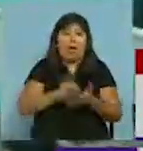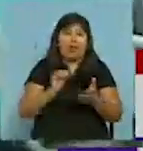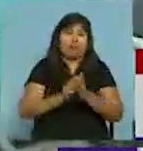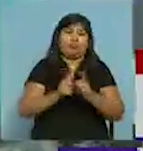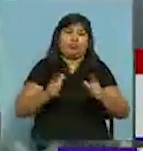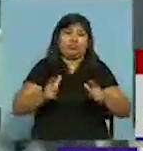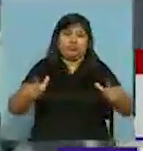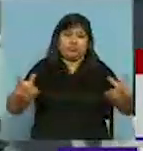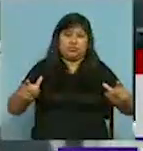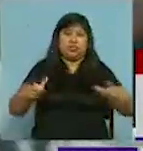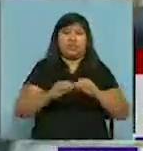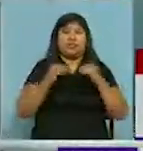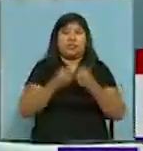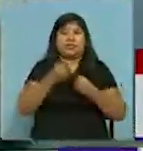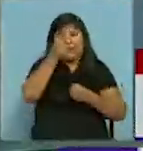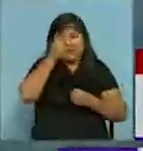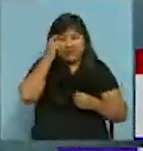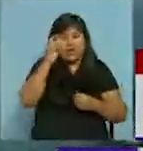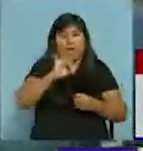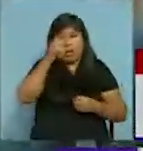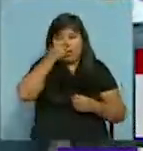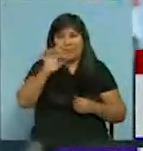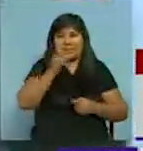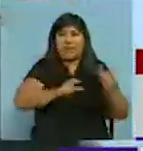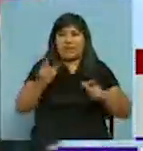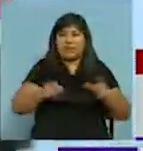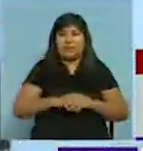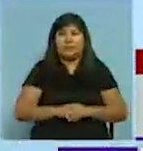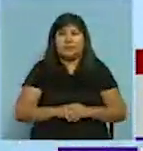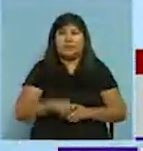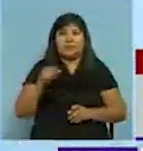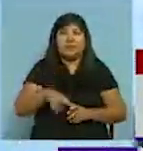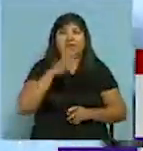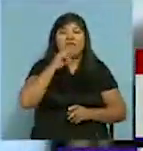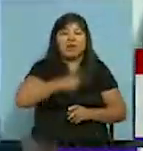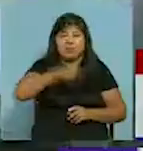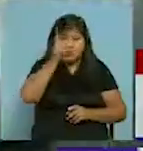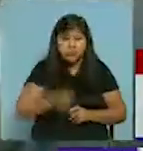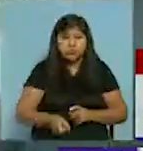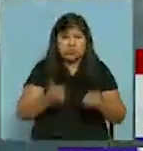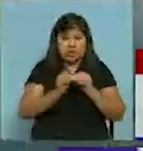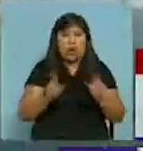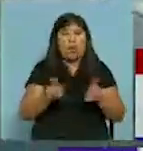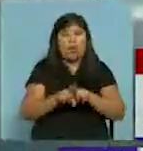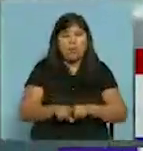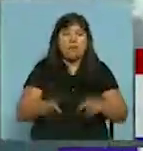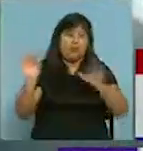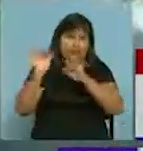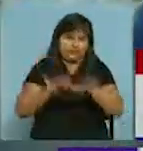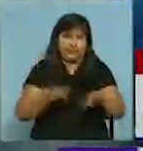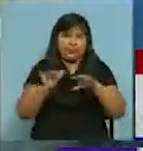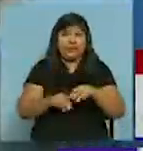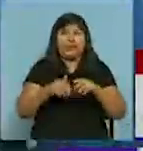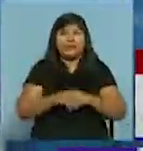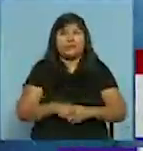sería entre 10 o 20 personas más nada más el resto es asunto de todos los viernes que recibimos así que bueno al verlo eso que